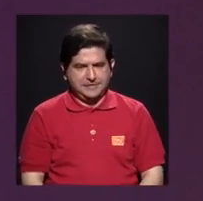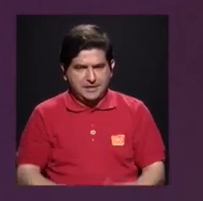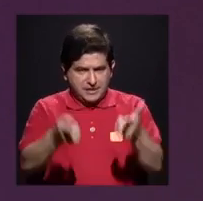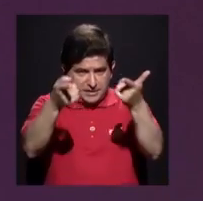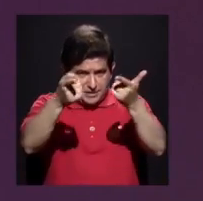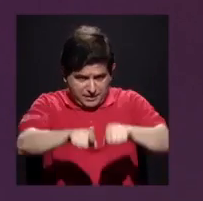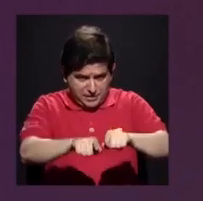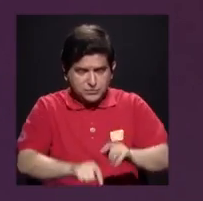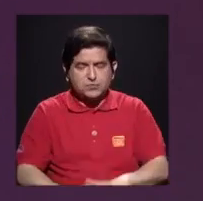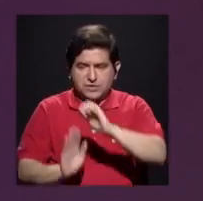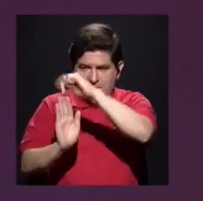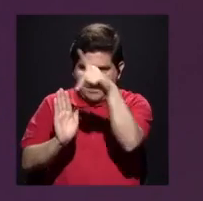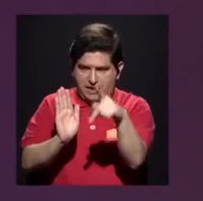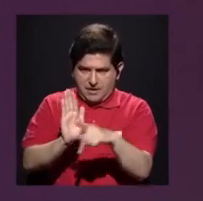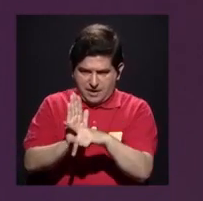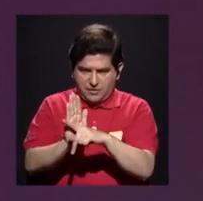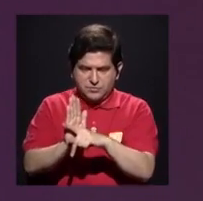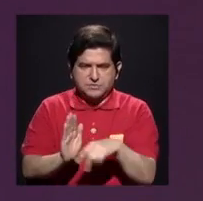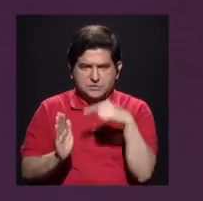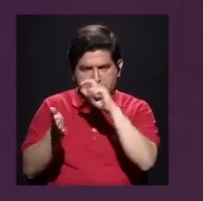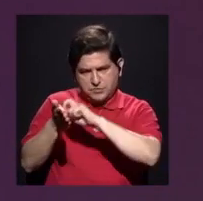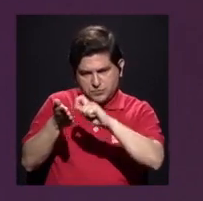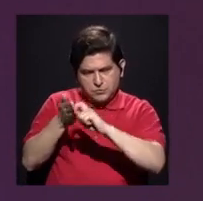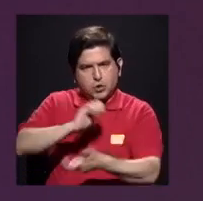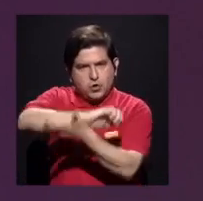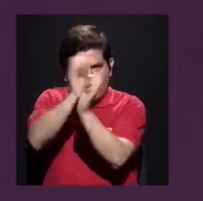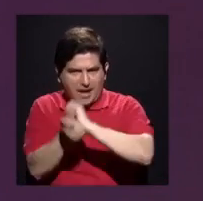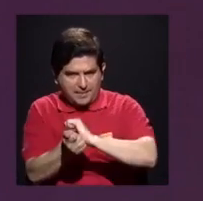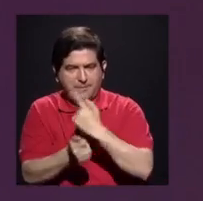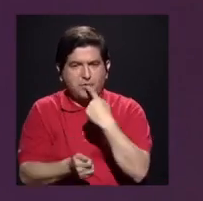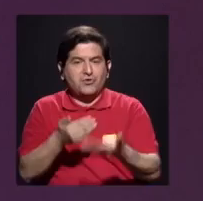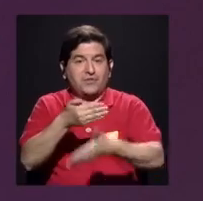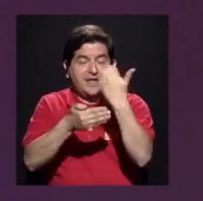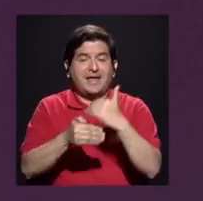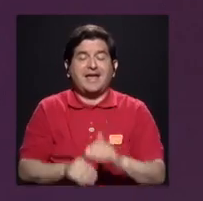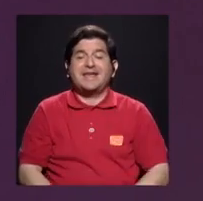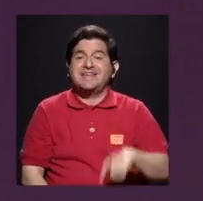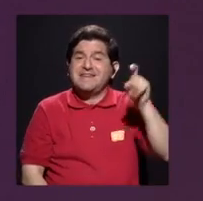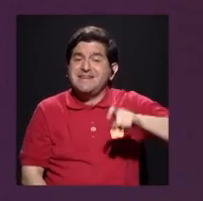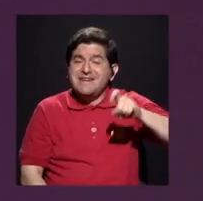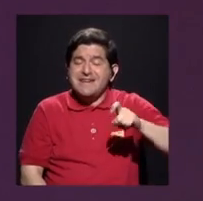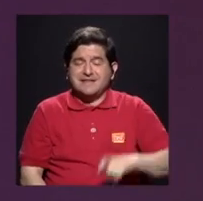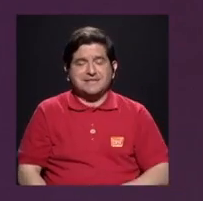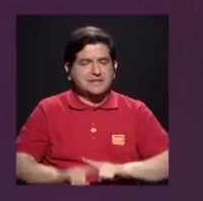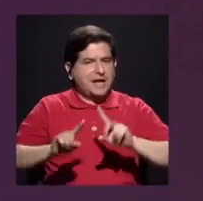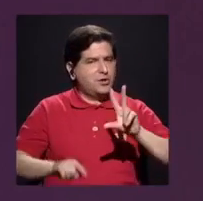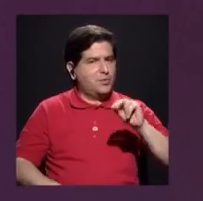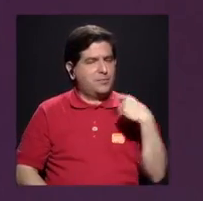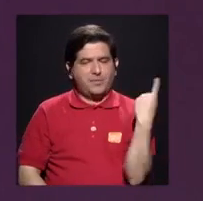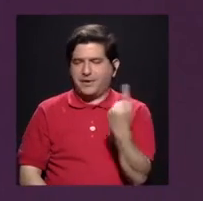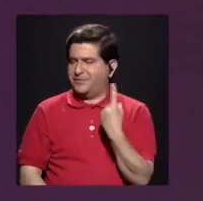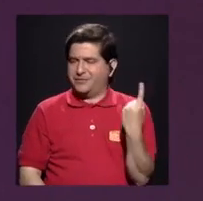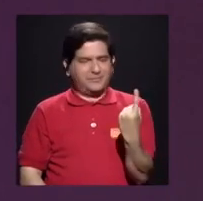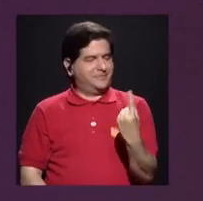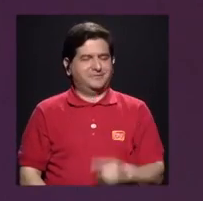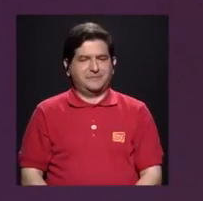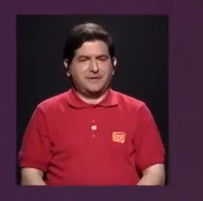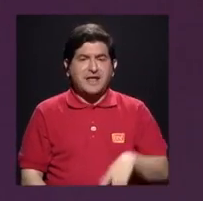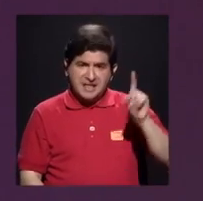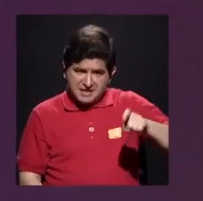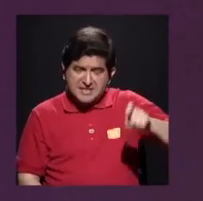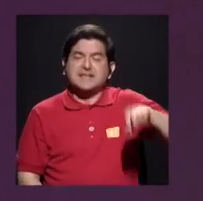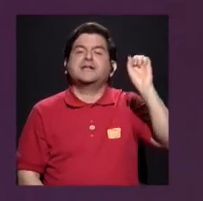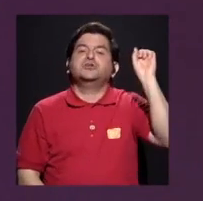desde el punto de vista constitucional es como lo decía hace un rato una condición necesaria pero no suficiente es condición necesaria